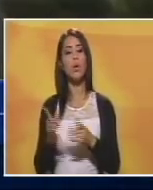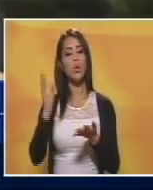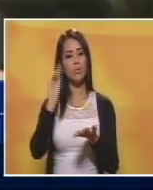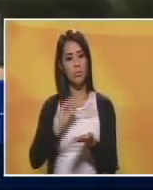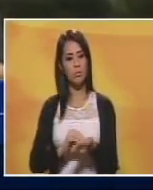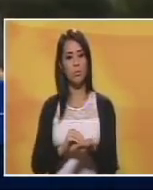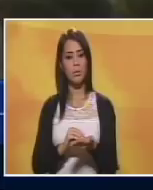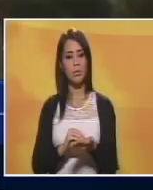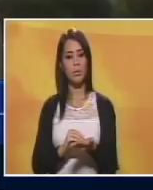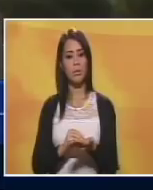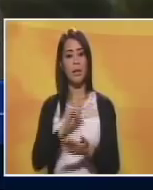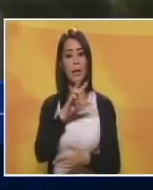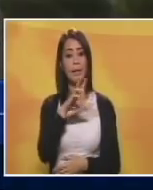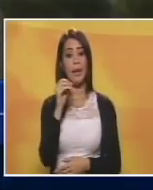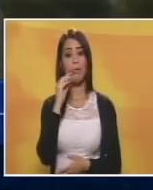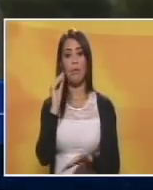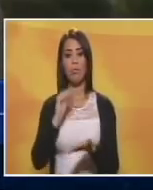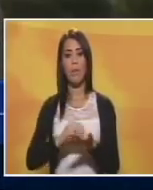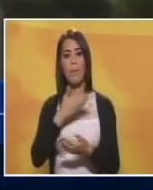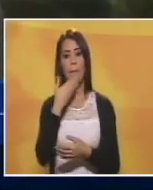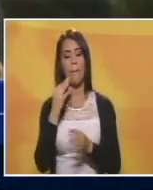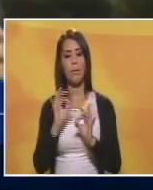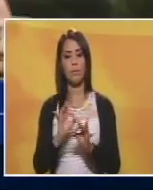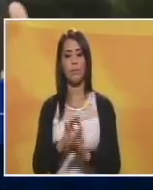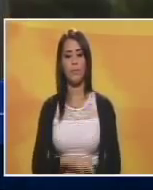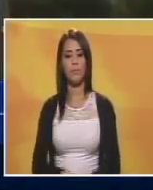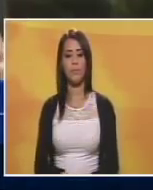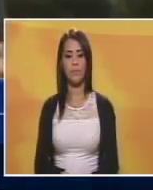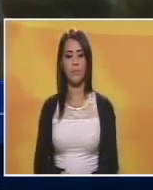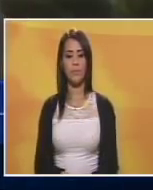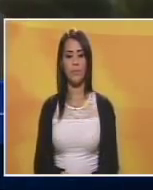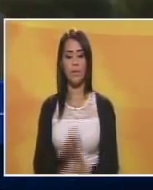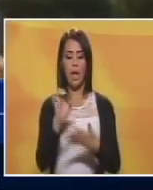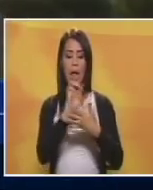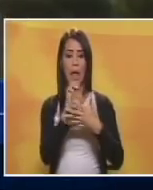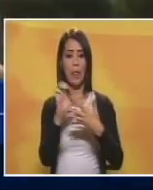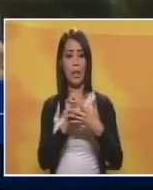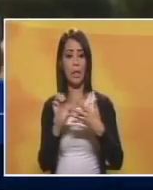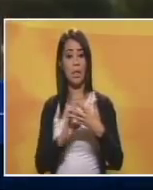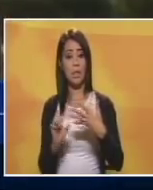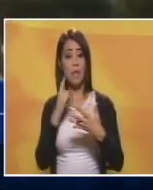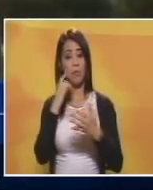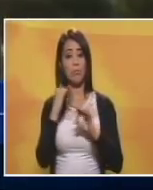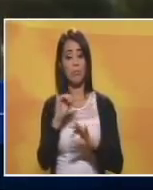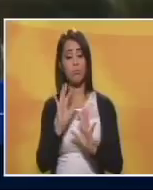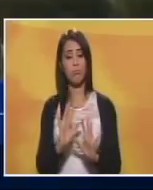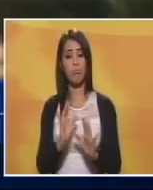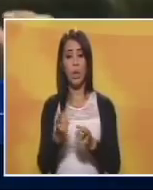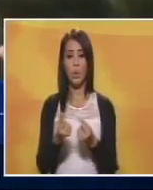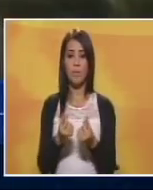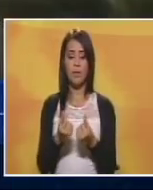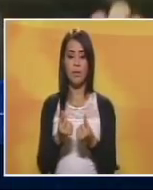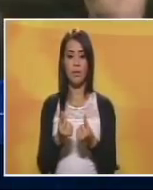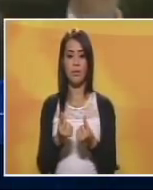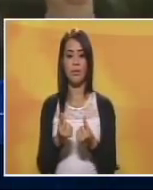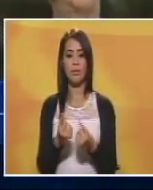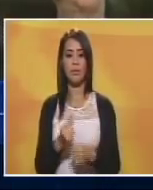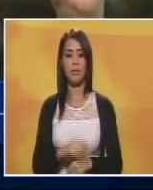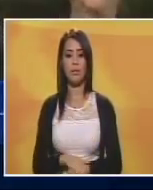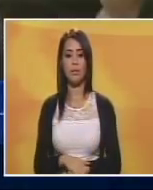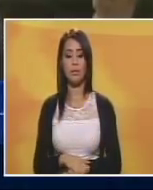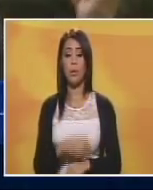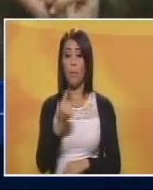revalorizado 30 veces, bajo una estrategia, sin duda, muy heterodoxa, muy audaz en la economía, como es crear un